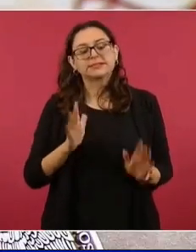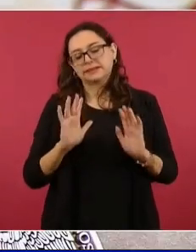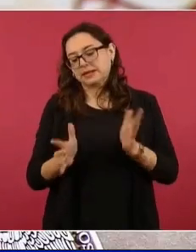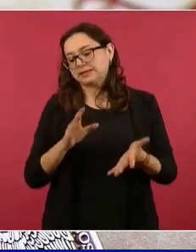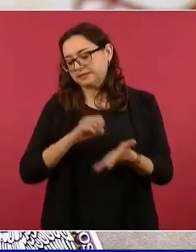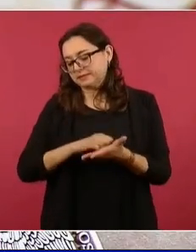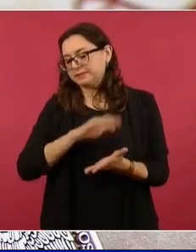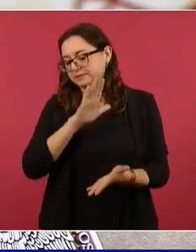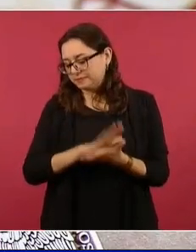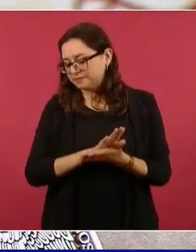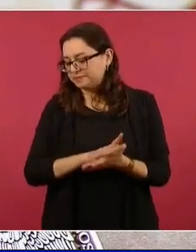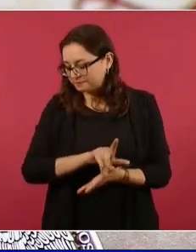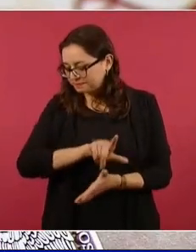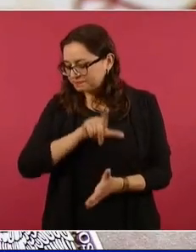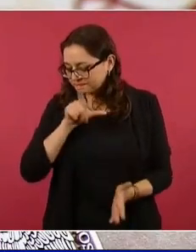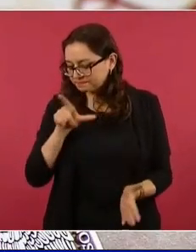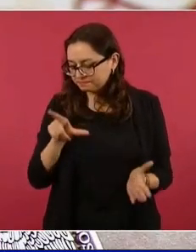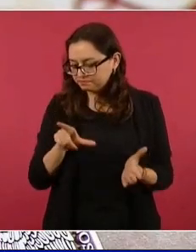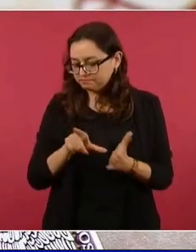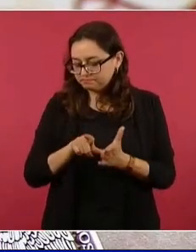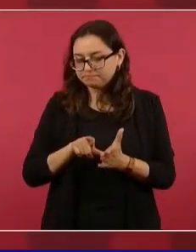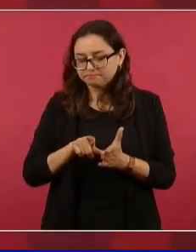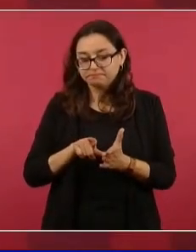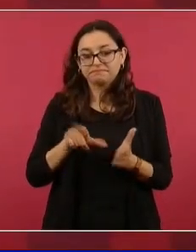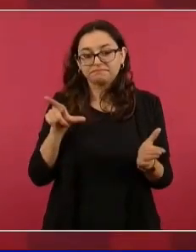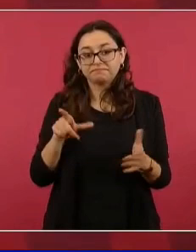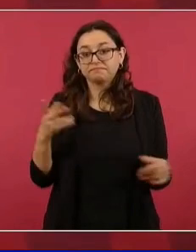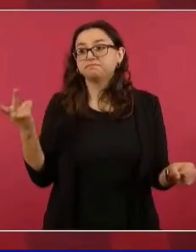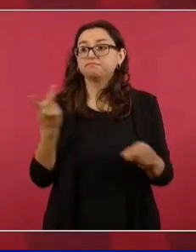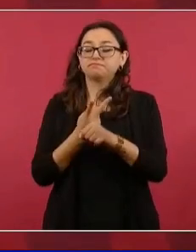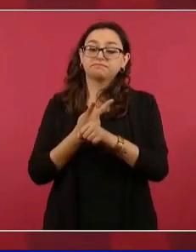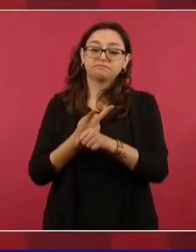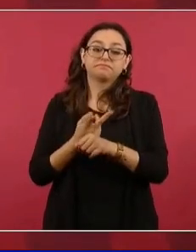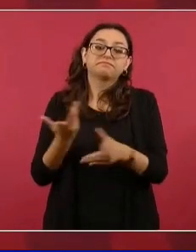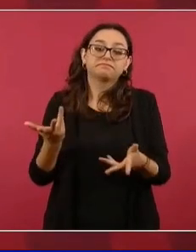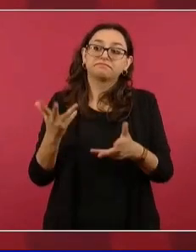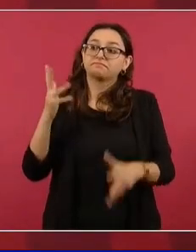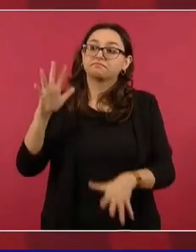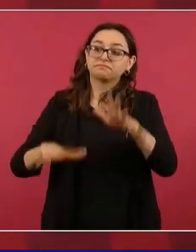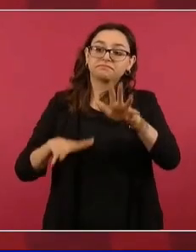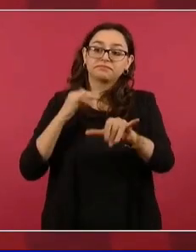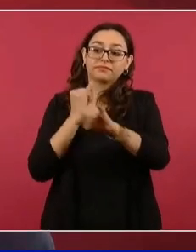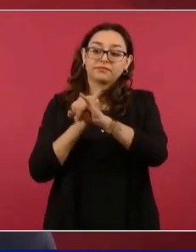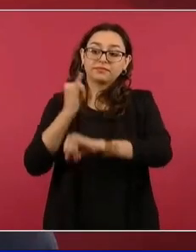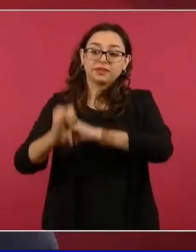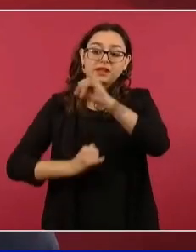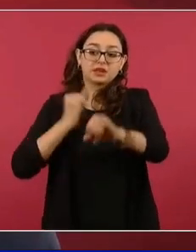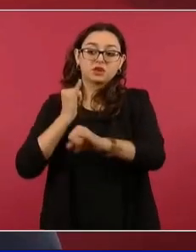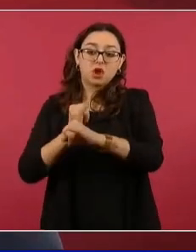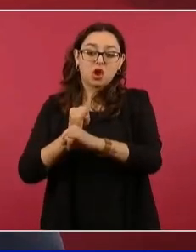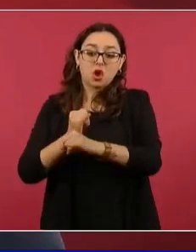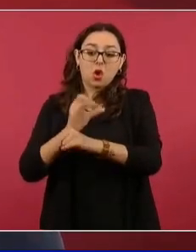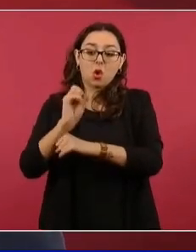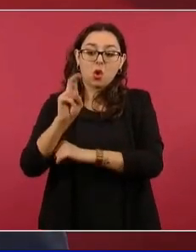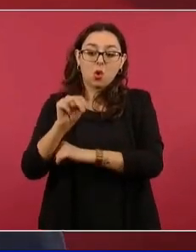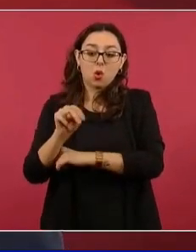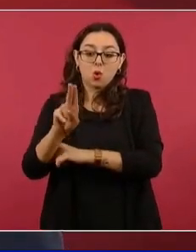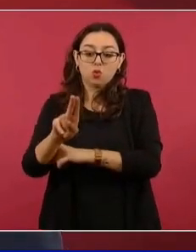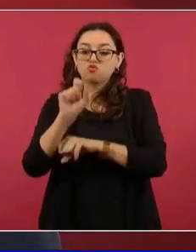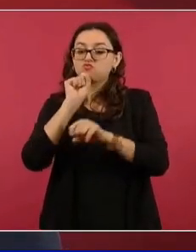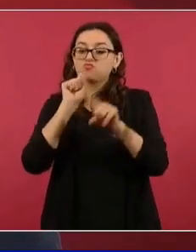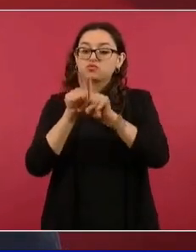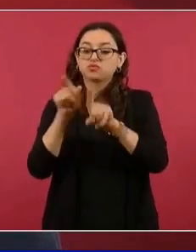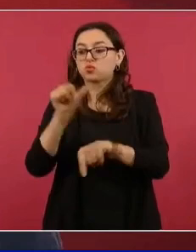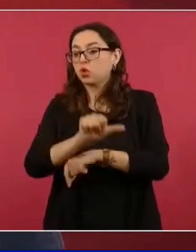muy profunda de cómo los mecanismos internacionales, tanto del sistema de Naciones Unidas como otros,